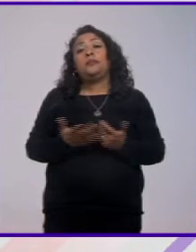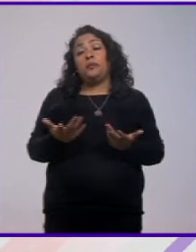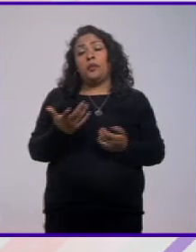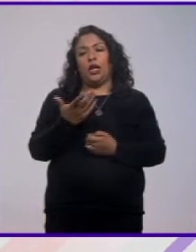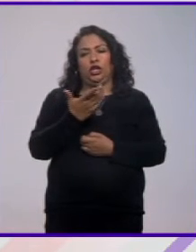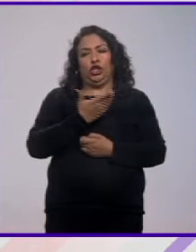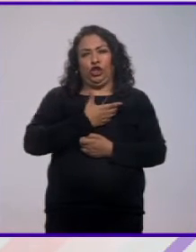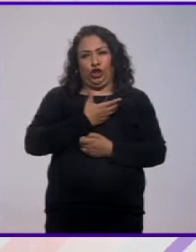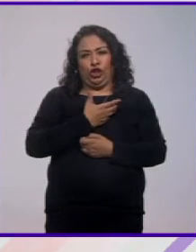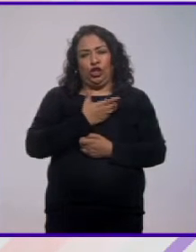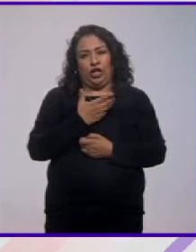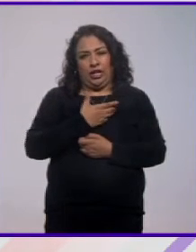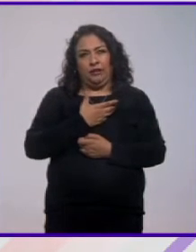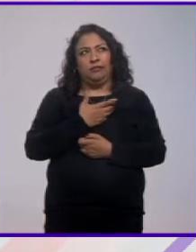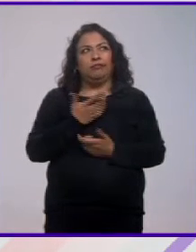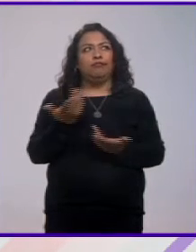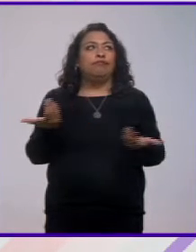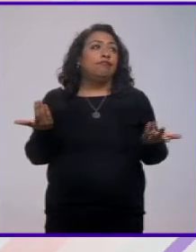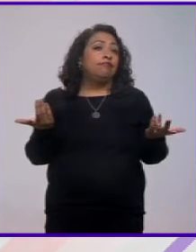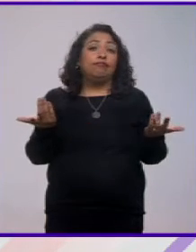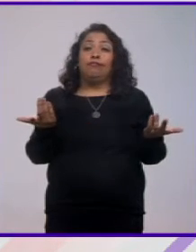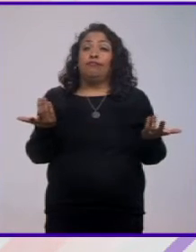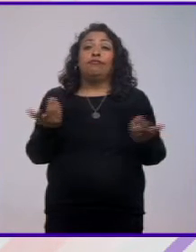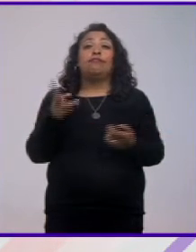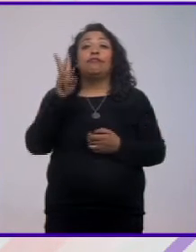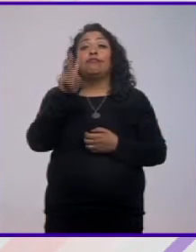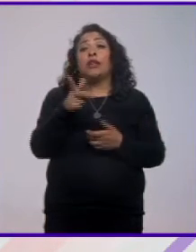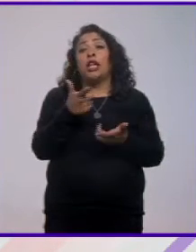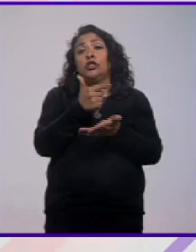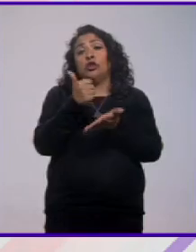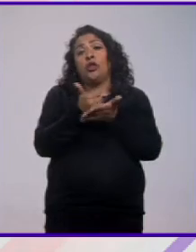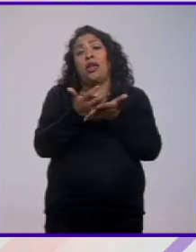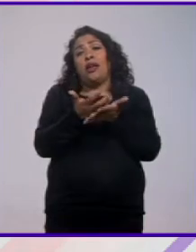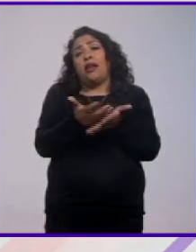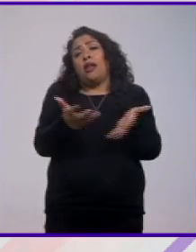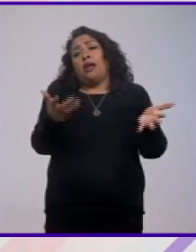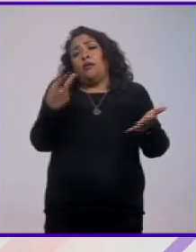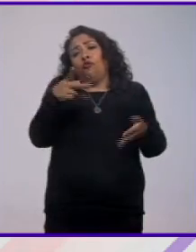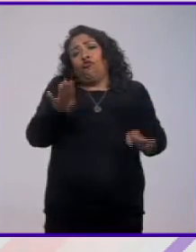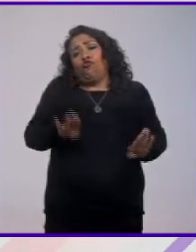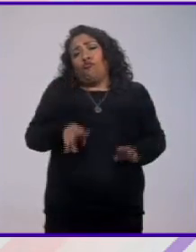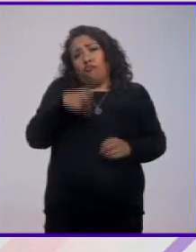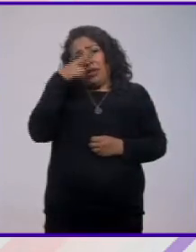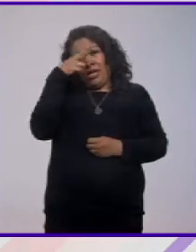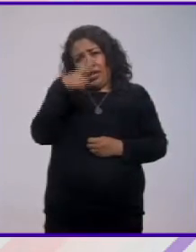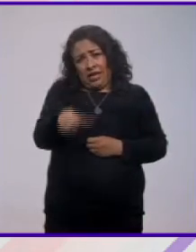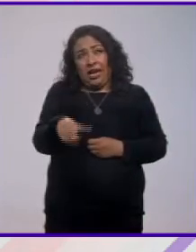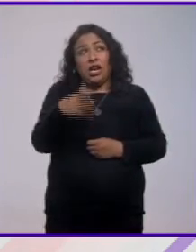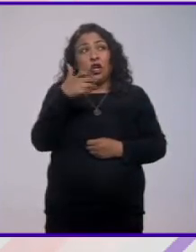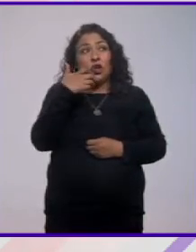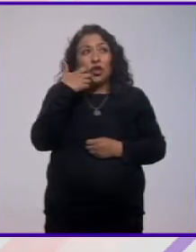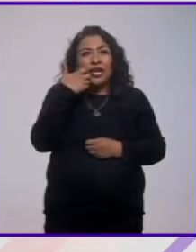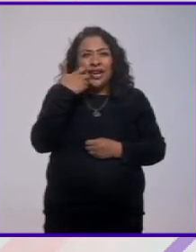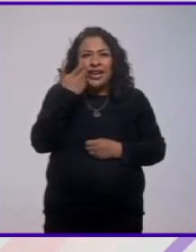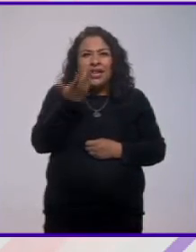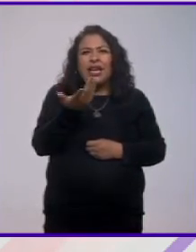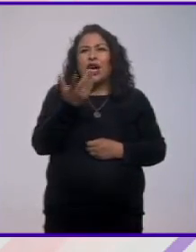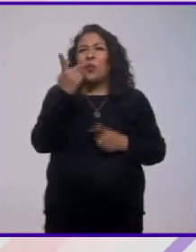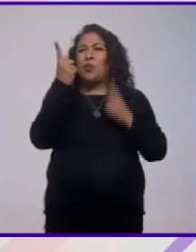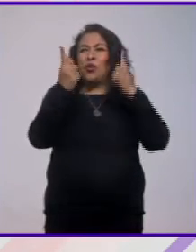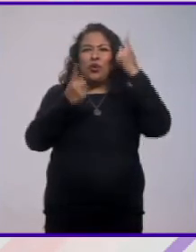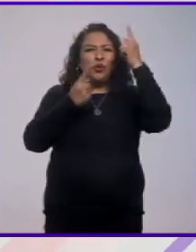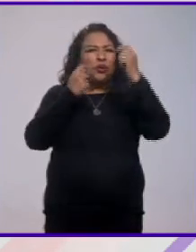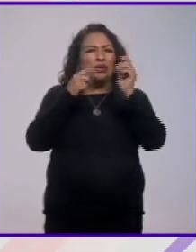centro, pues es el centro de una mega urbe, ¿no? Muy mexicano. Quería la parte menos